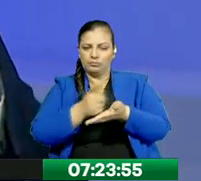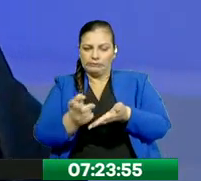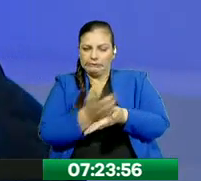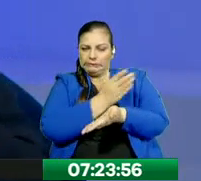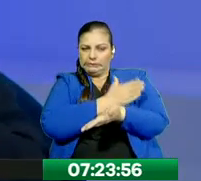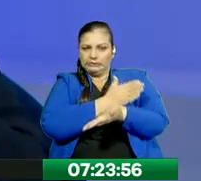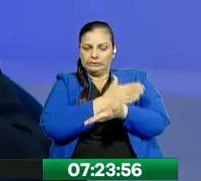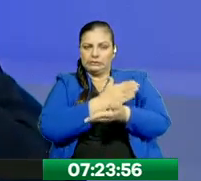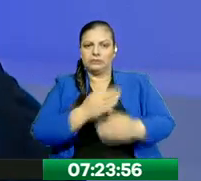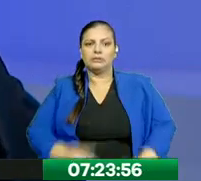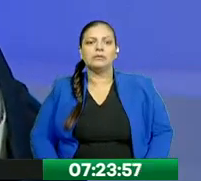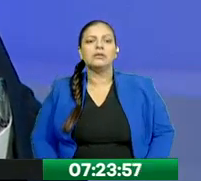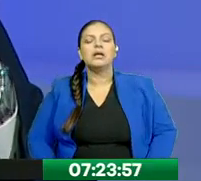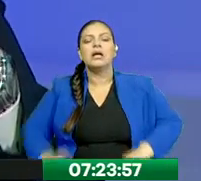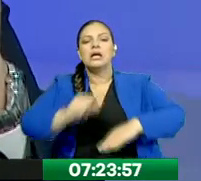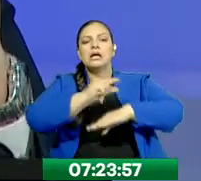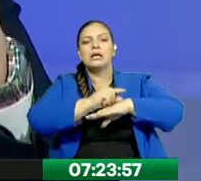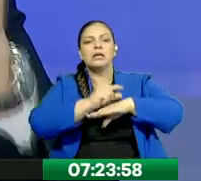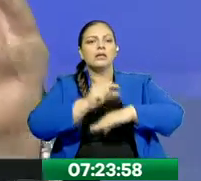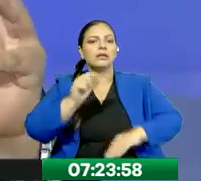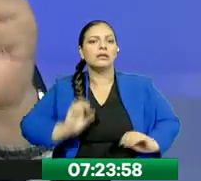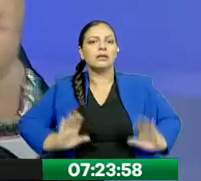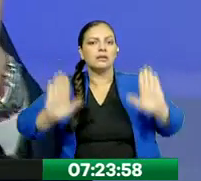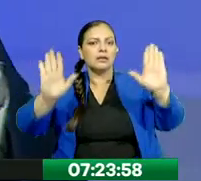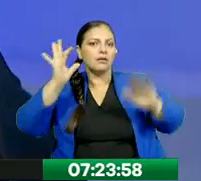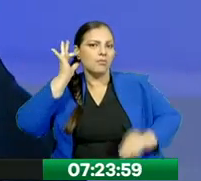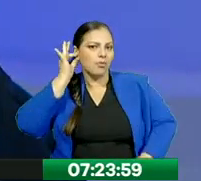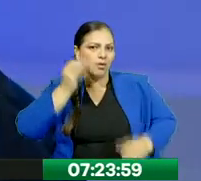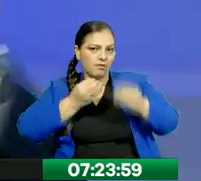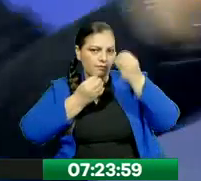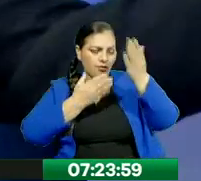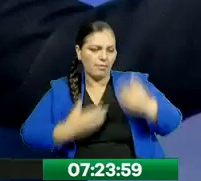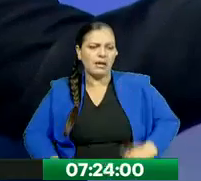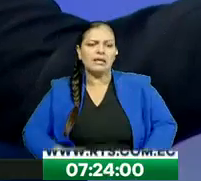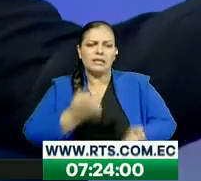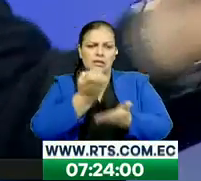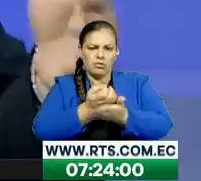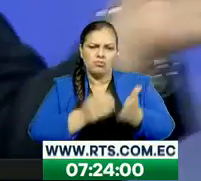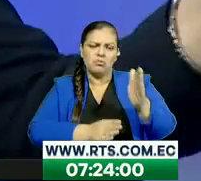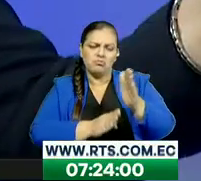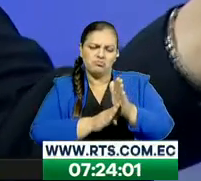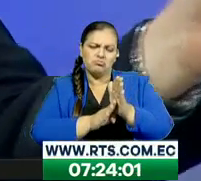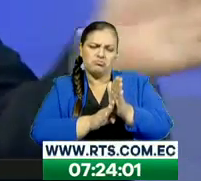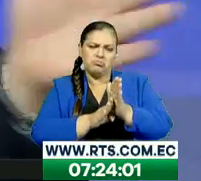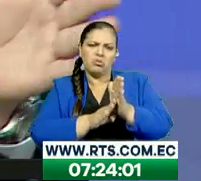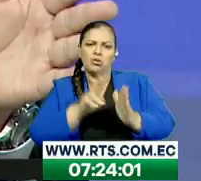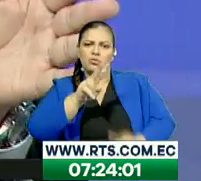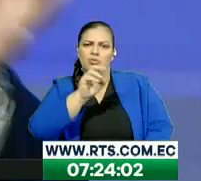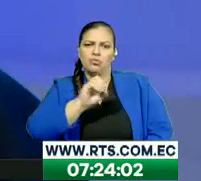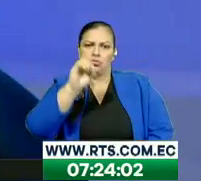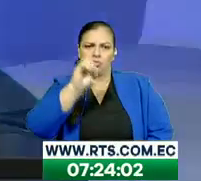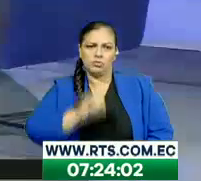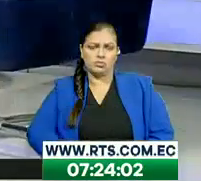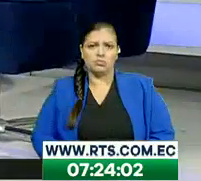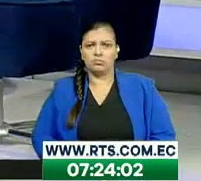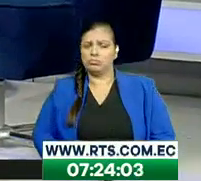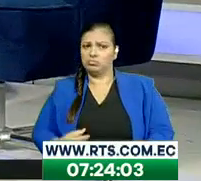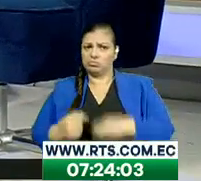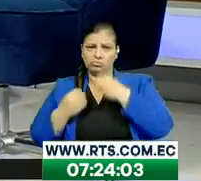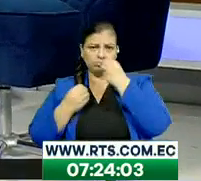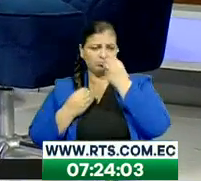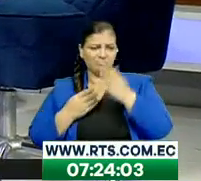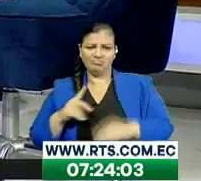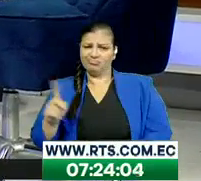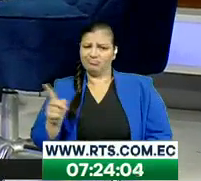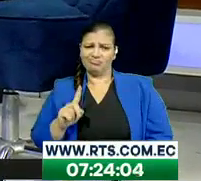en el 2%. Nosotros dijimos que no va a crecer la economía en el 2%, porque el segundo trimestre, por ejemplo, se desaceleró aún más la economía al crecer